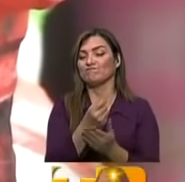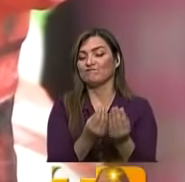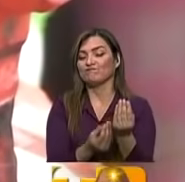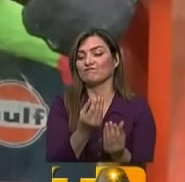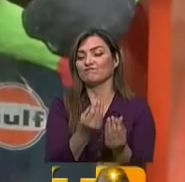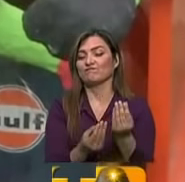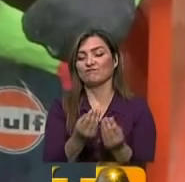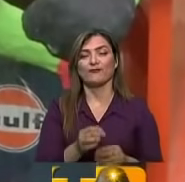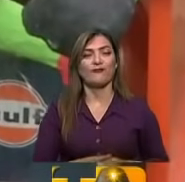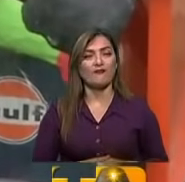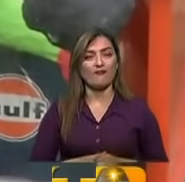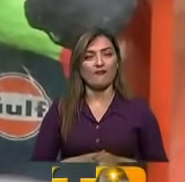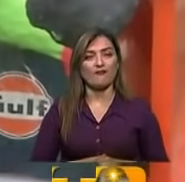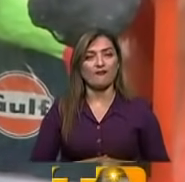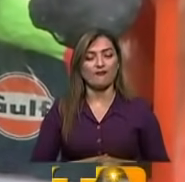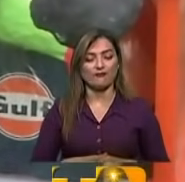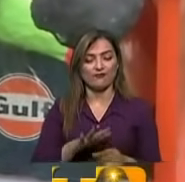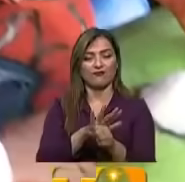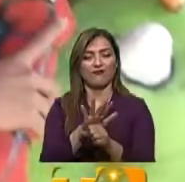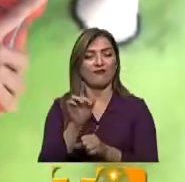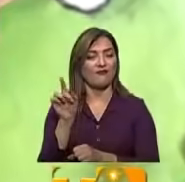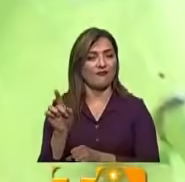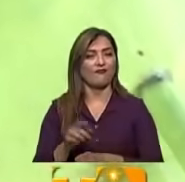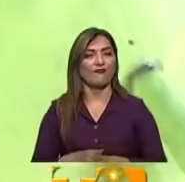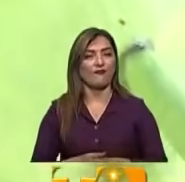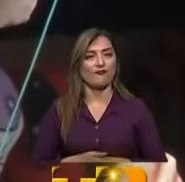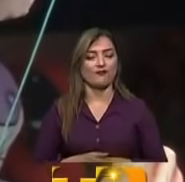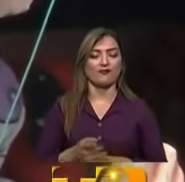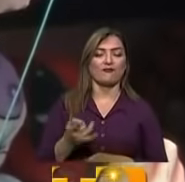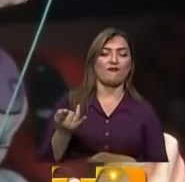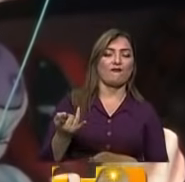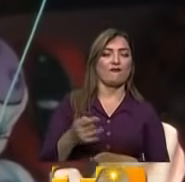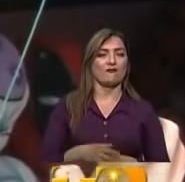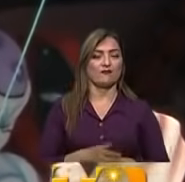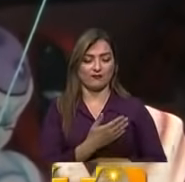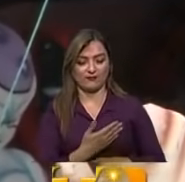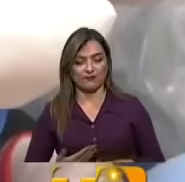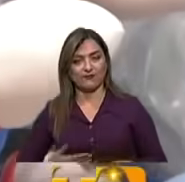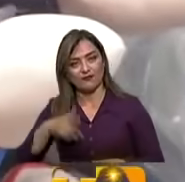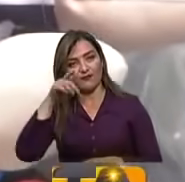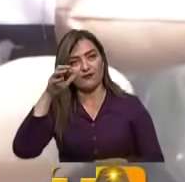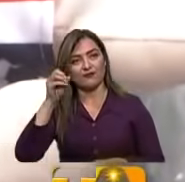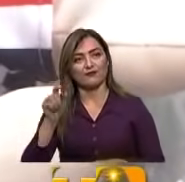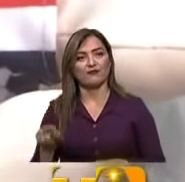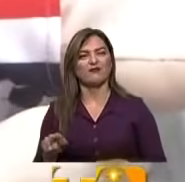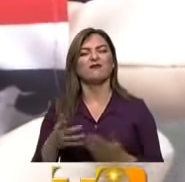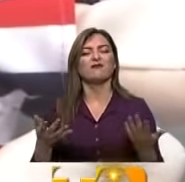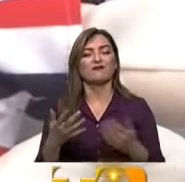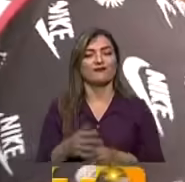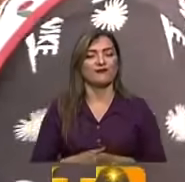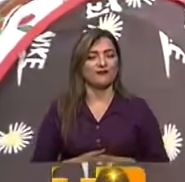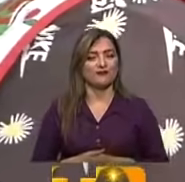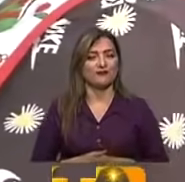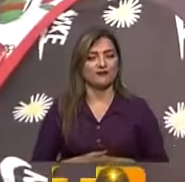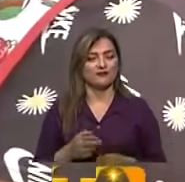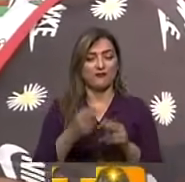quemar. Entre ellos está la imagen del coronavirus, del Spider-Man, del presidente Guillermo Lasso, y se suma. Ahora